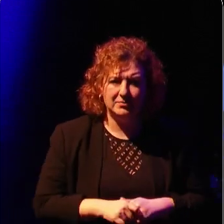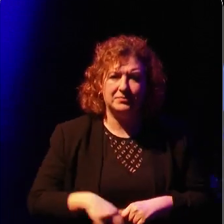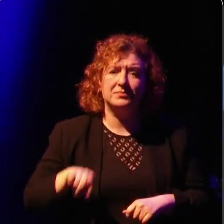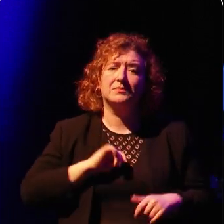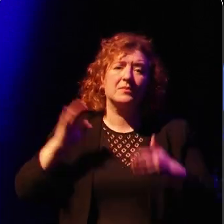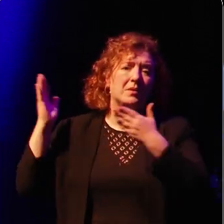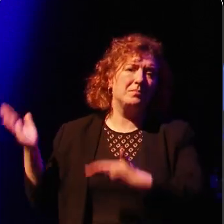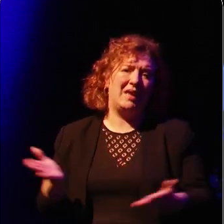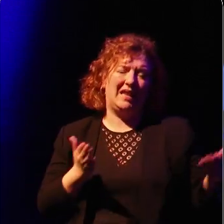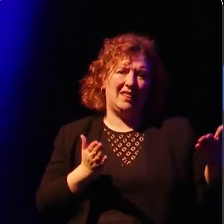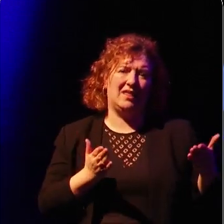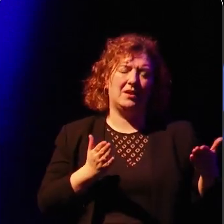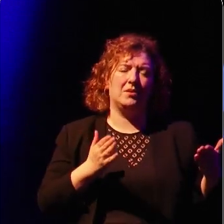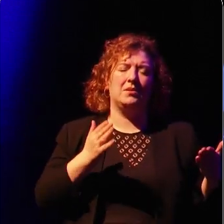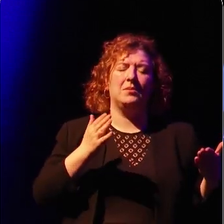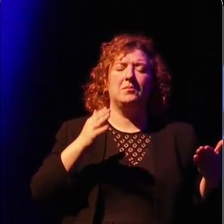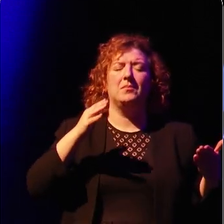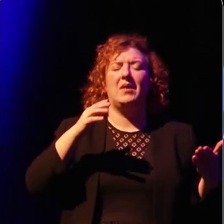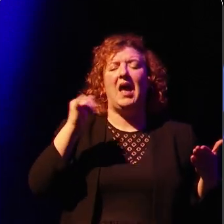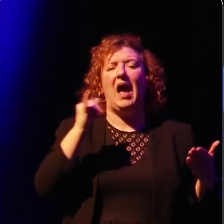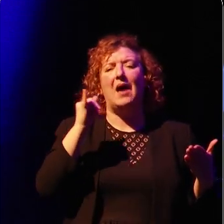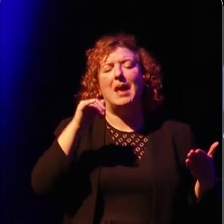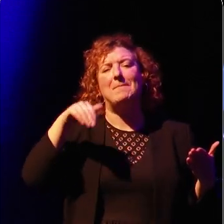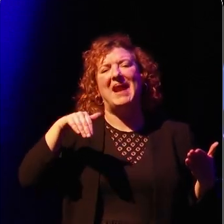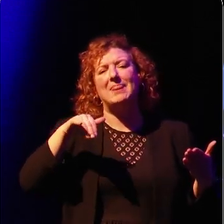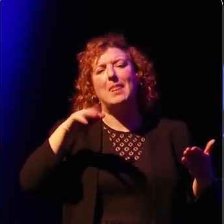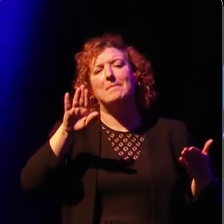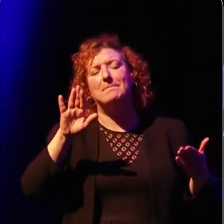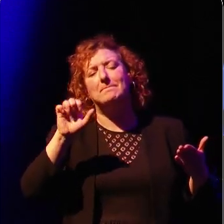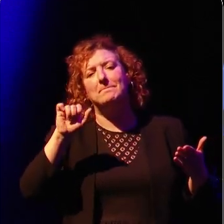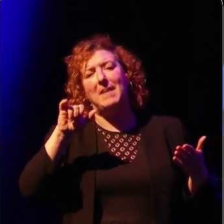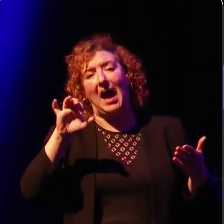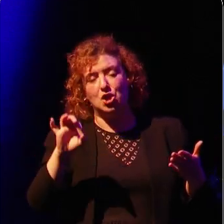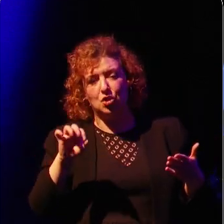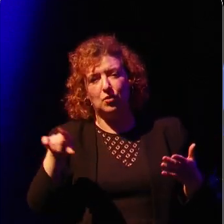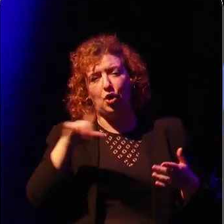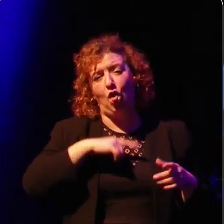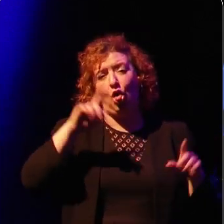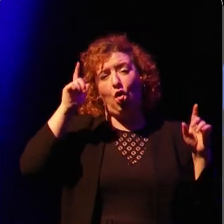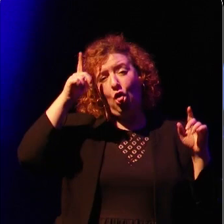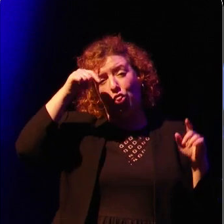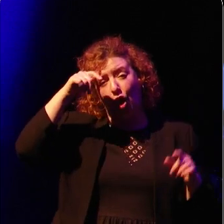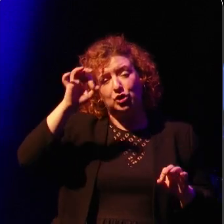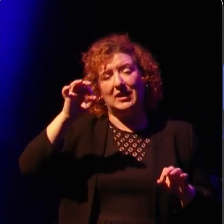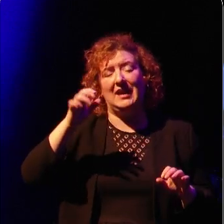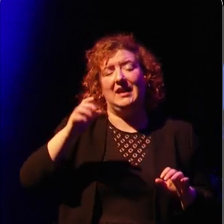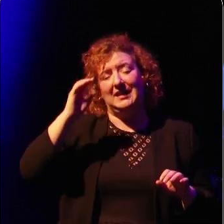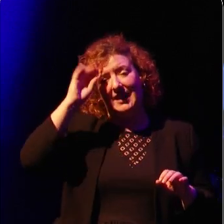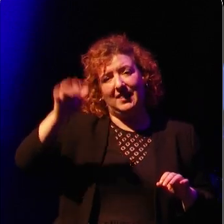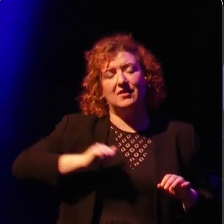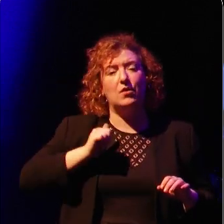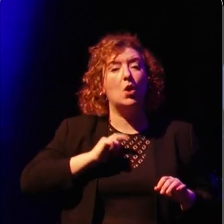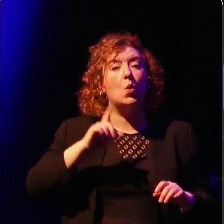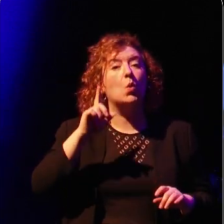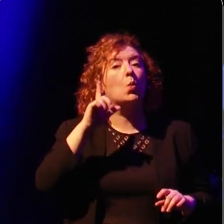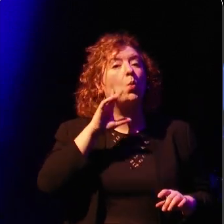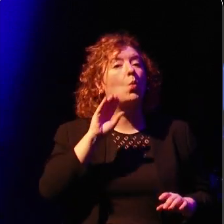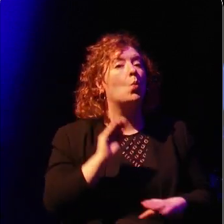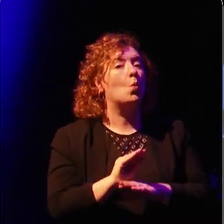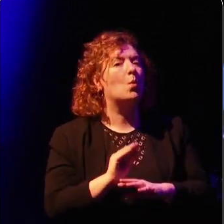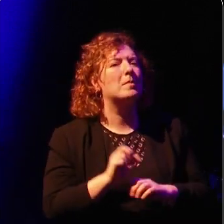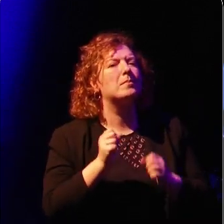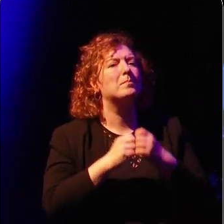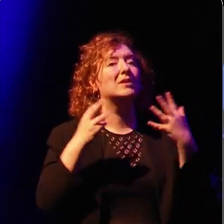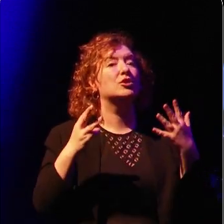Demos la bienvenida a Javier Menéndez Payo, que es MVP en inteligencia artificial, doctor en inteligencia artificial y, ojo, cuidado, 28